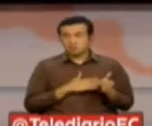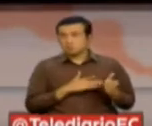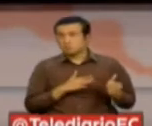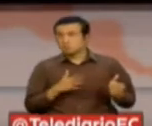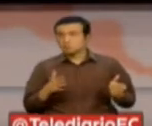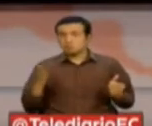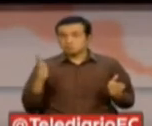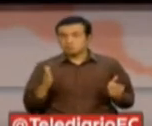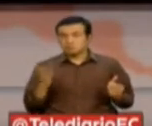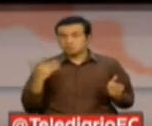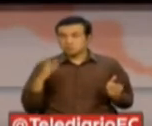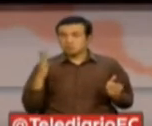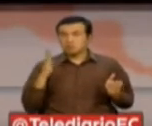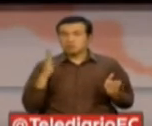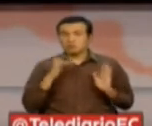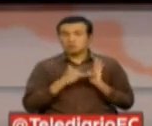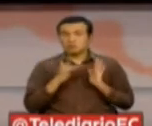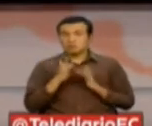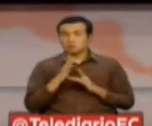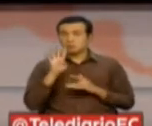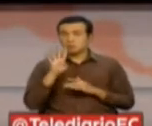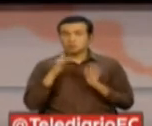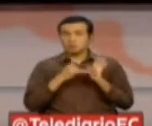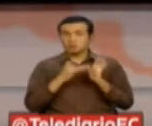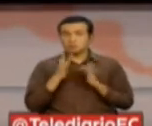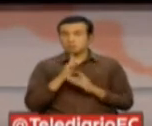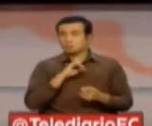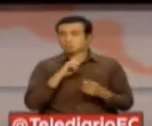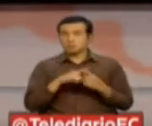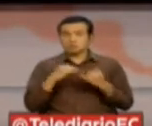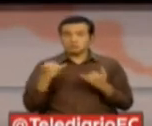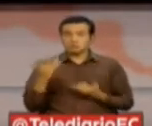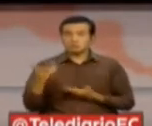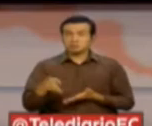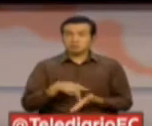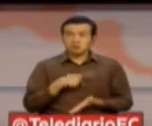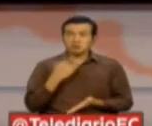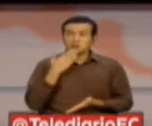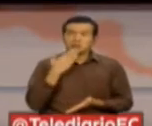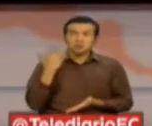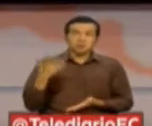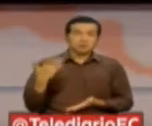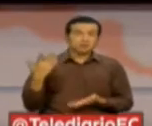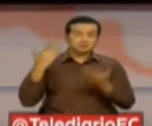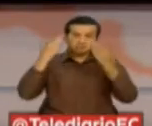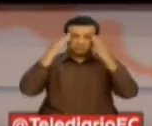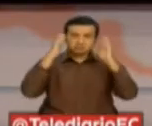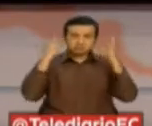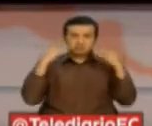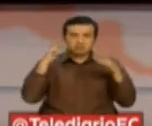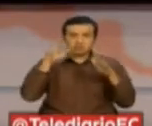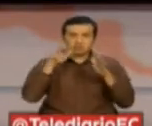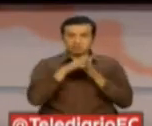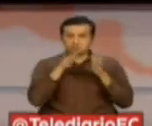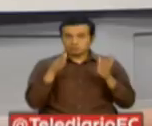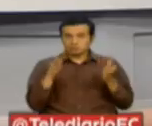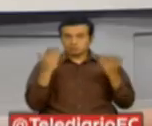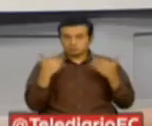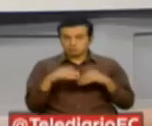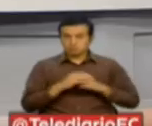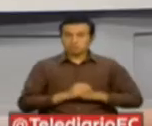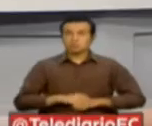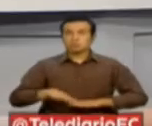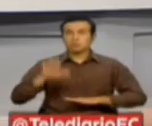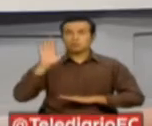ya adentro de abril 4 de abril y no conocemos cuál va a ser ese mecanismo se ha abrazado ya todo un trimestre esa